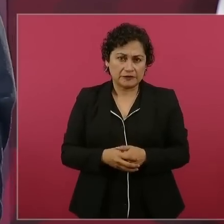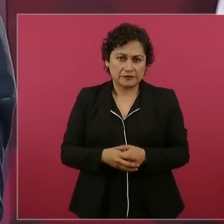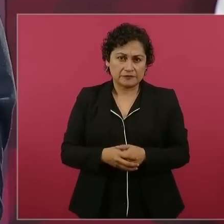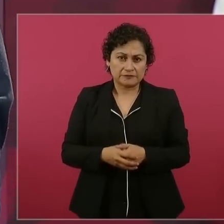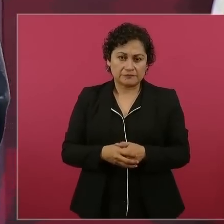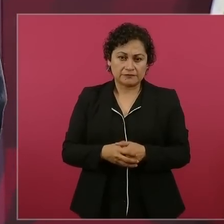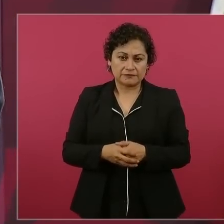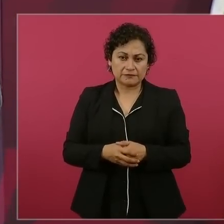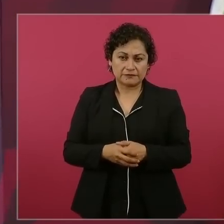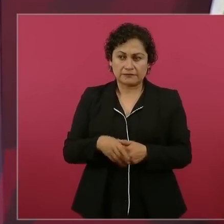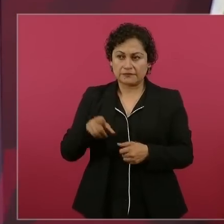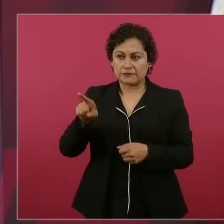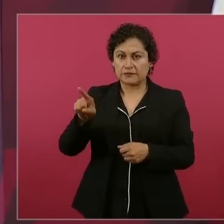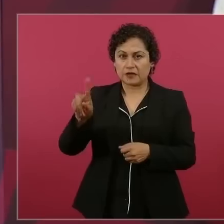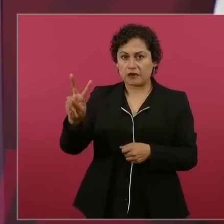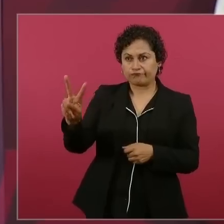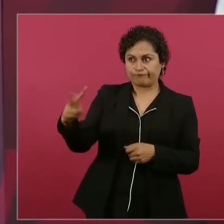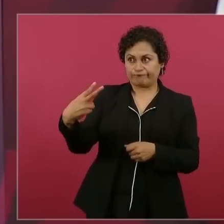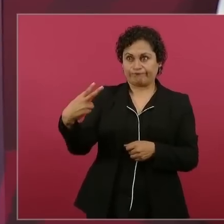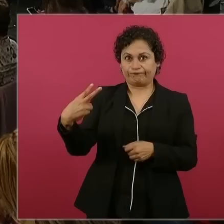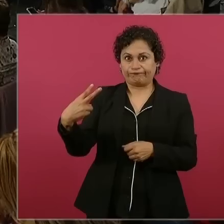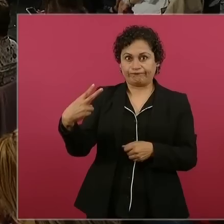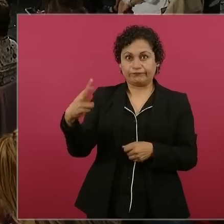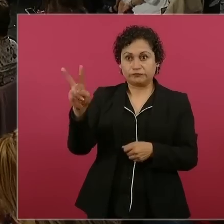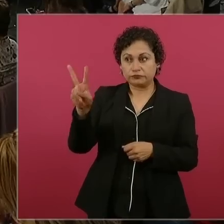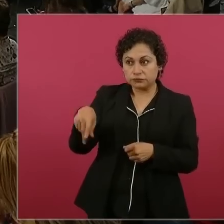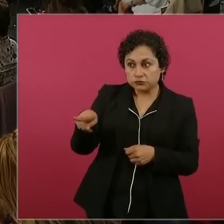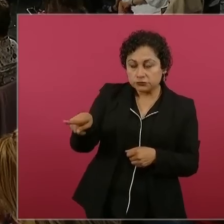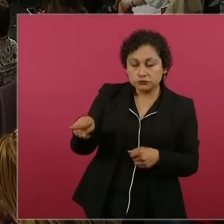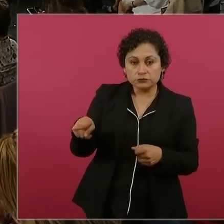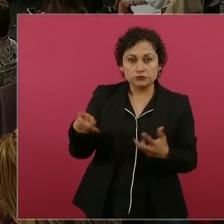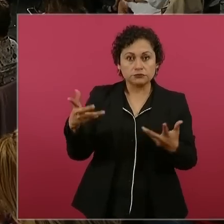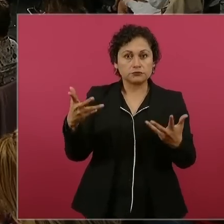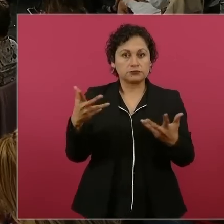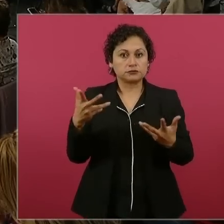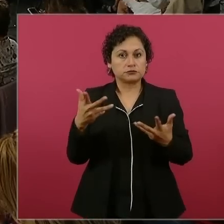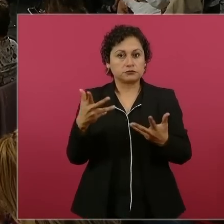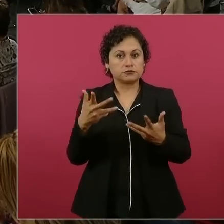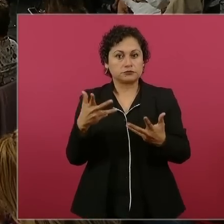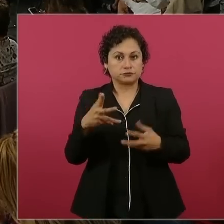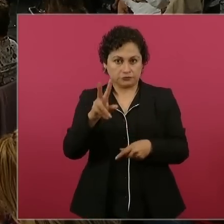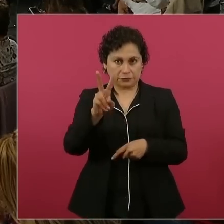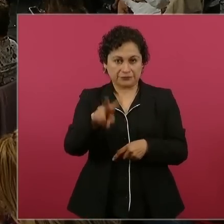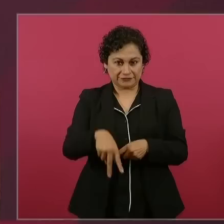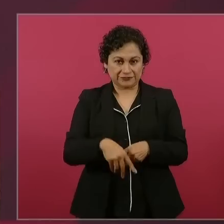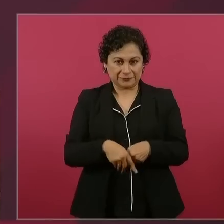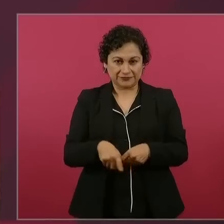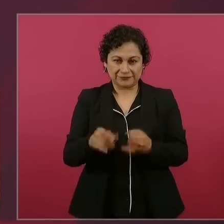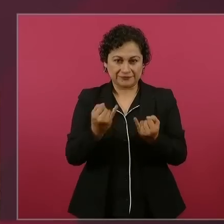Entonces se me puso así, así como Krill.